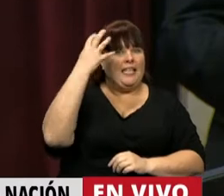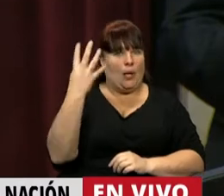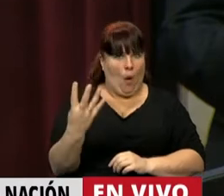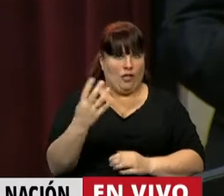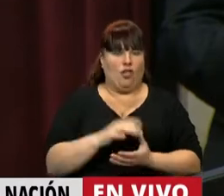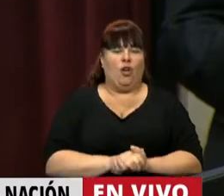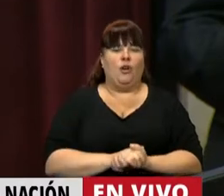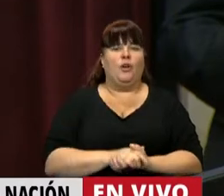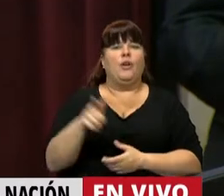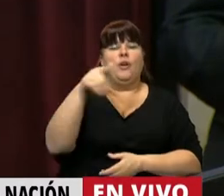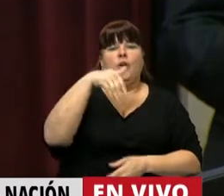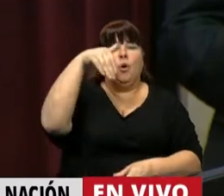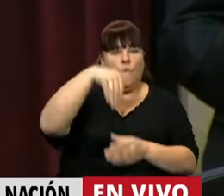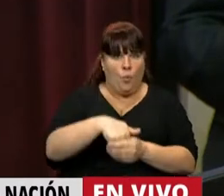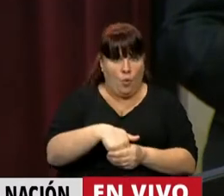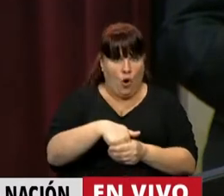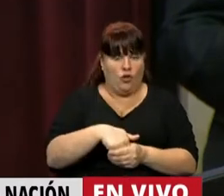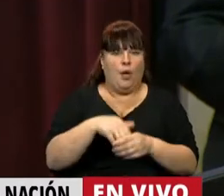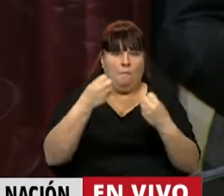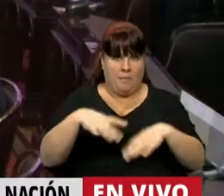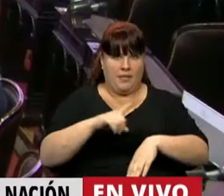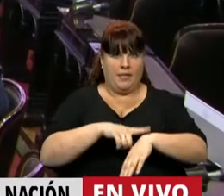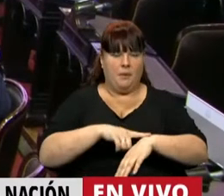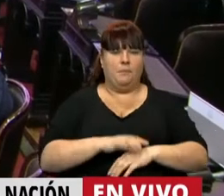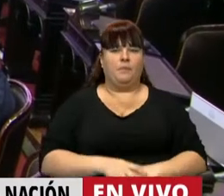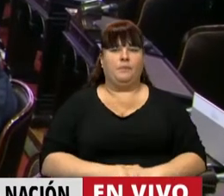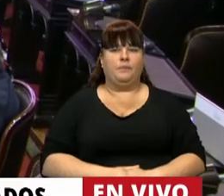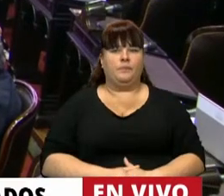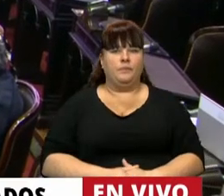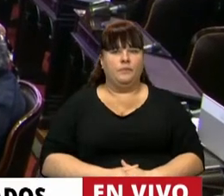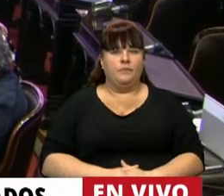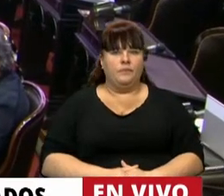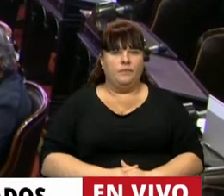234, sírvanse marcar su voto, tiempo.